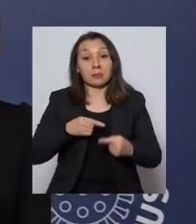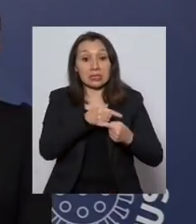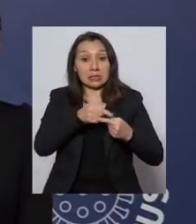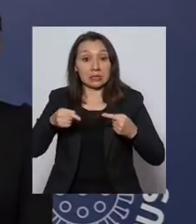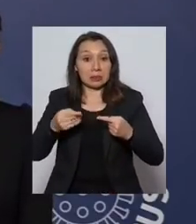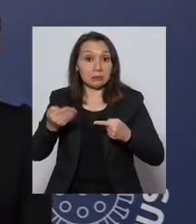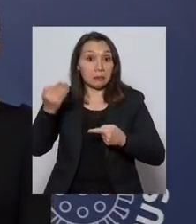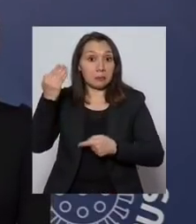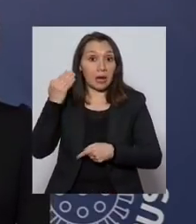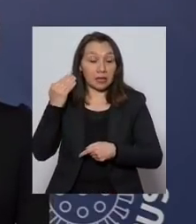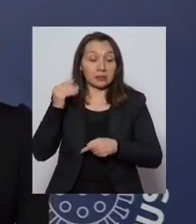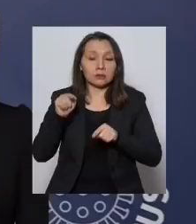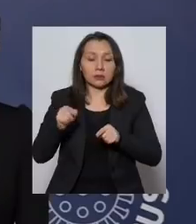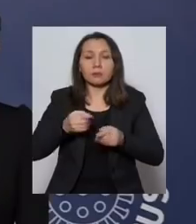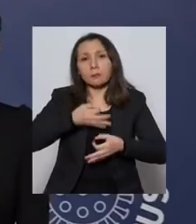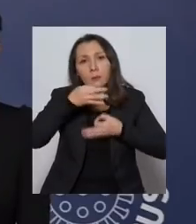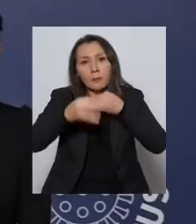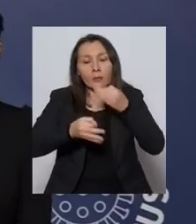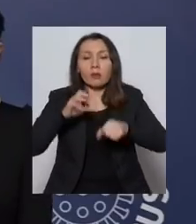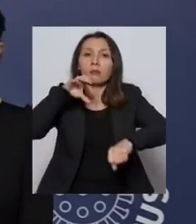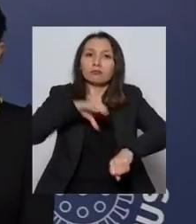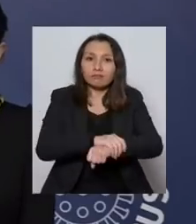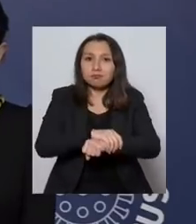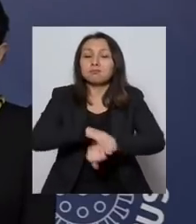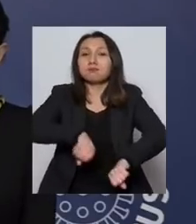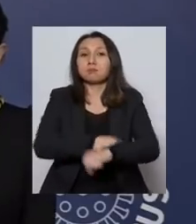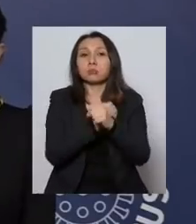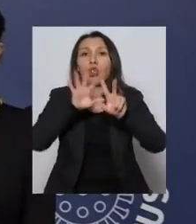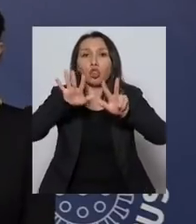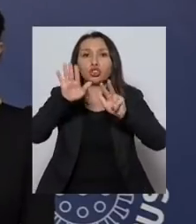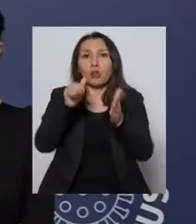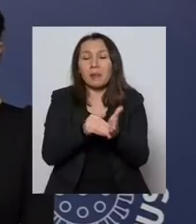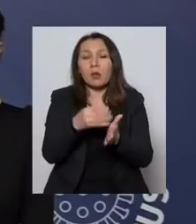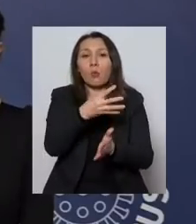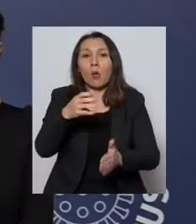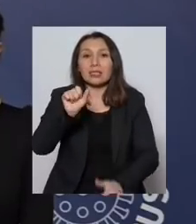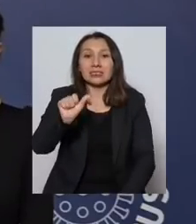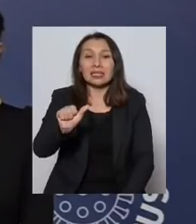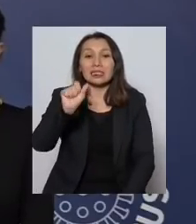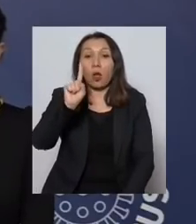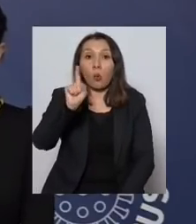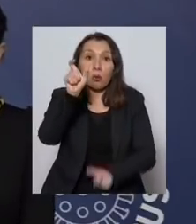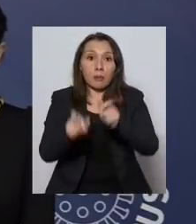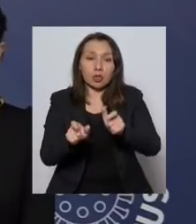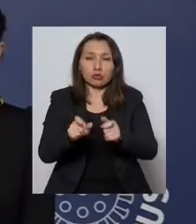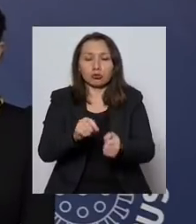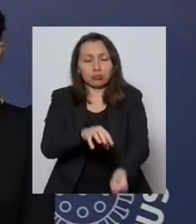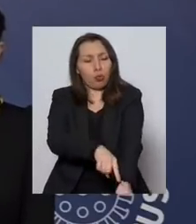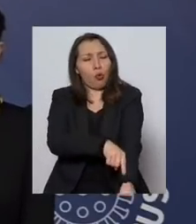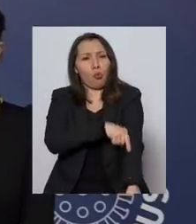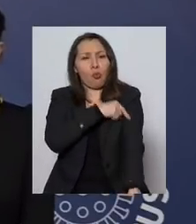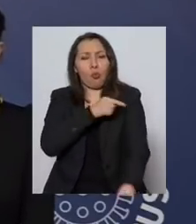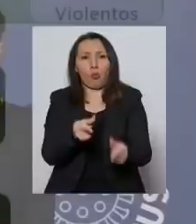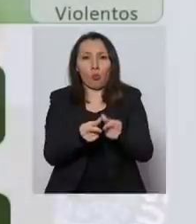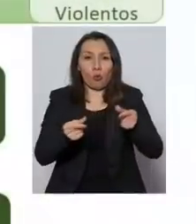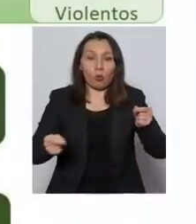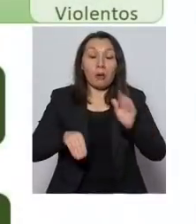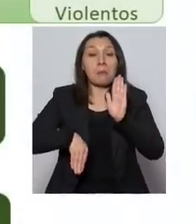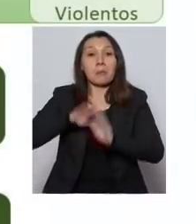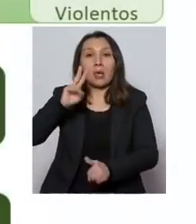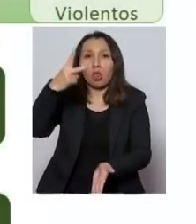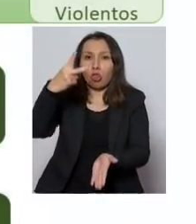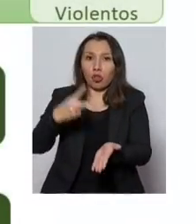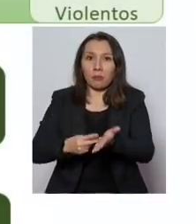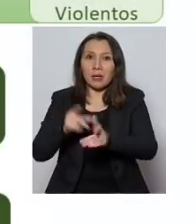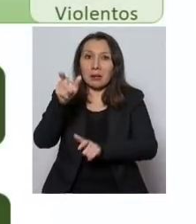semana recién pasada damos cuenta de la detención de 18.461 personas a lo largo del territorio nacional. Más de